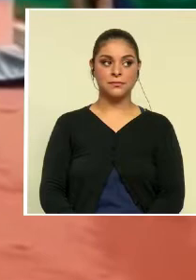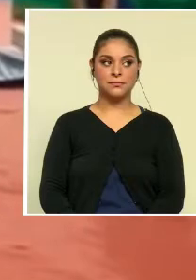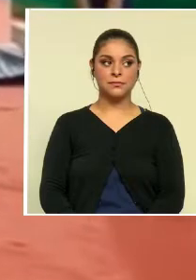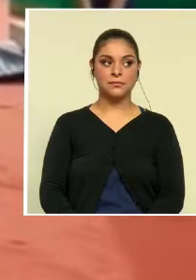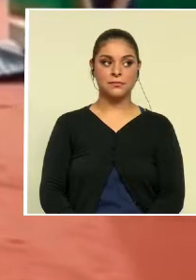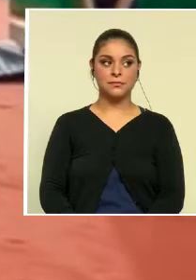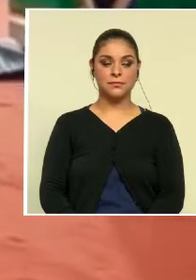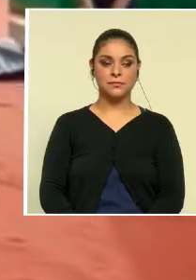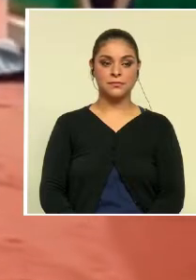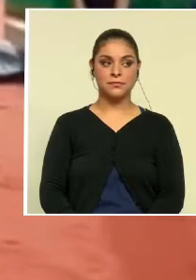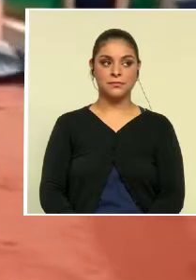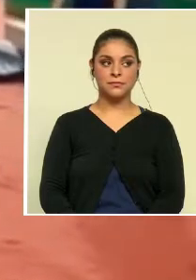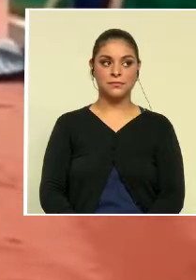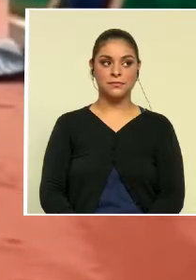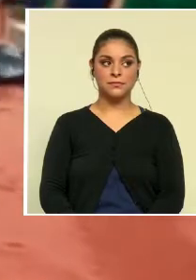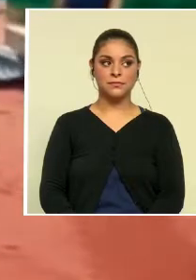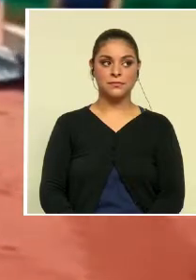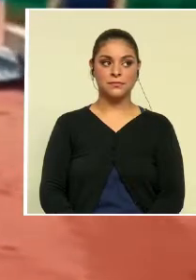d